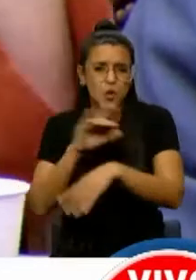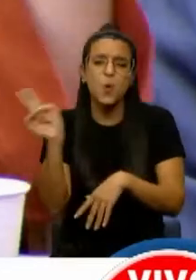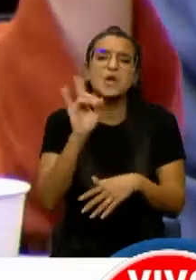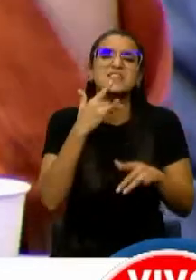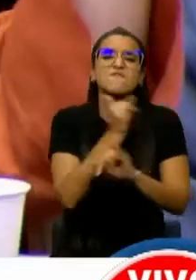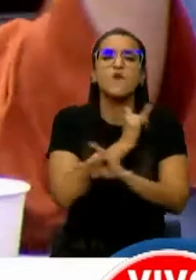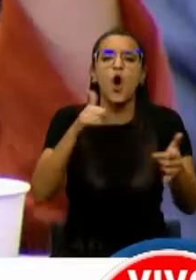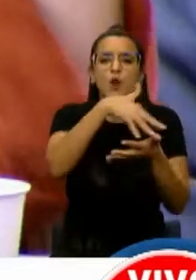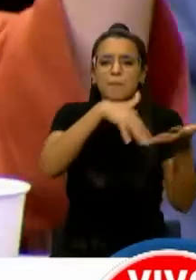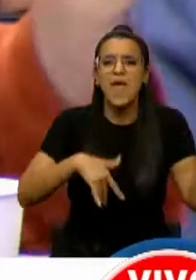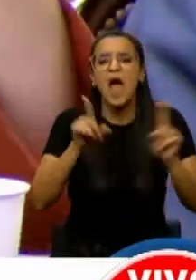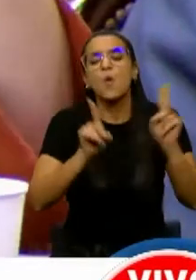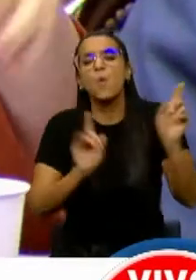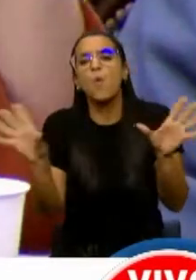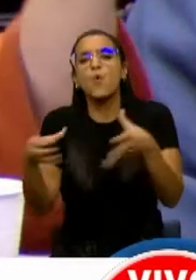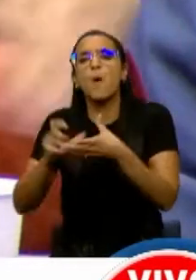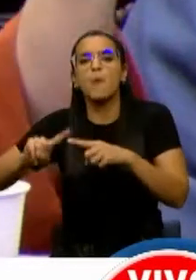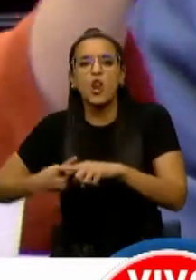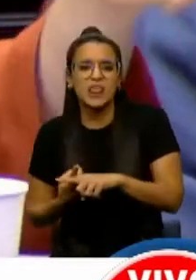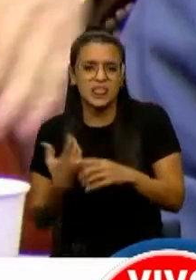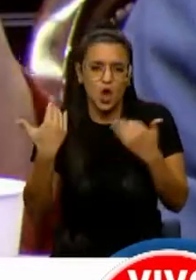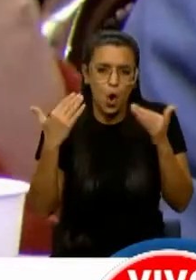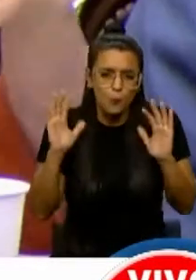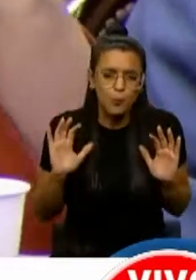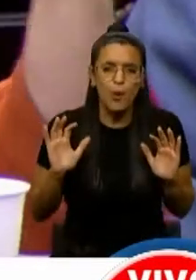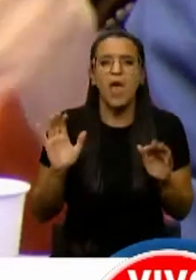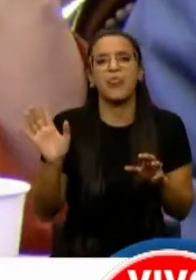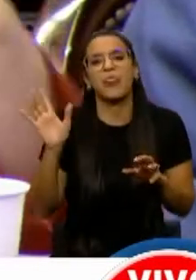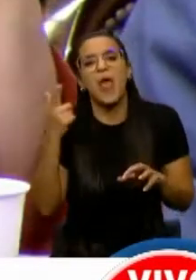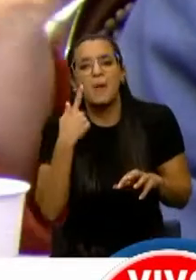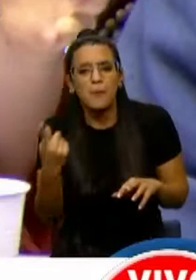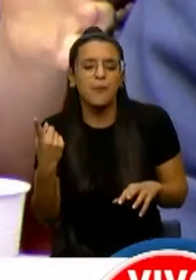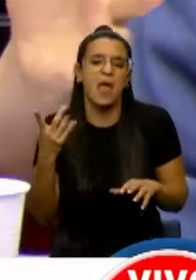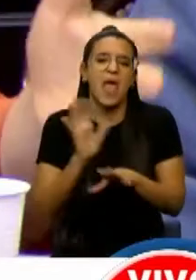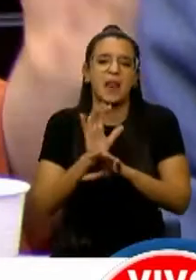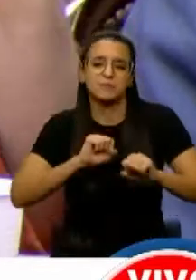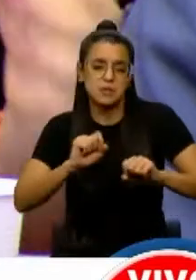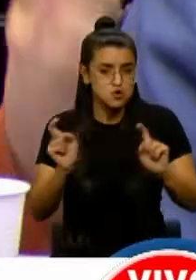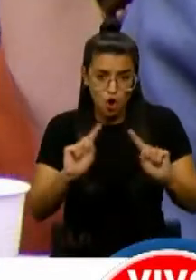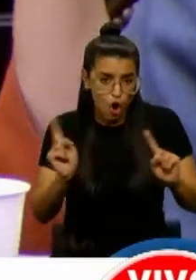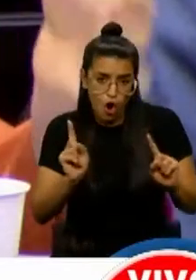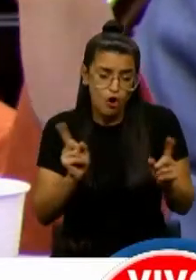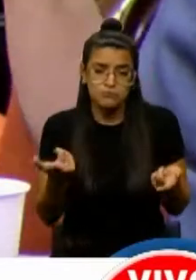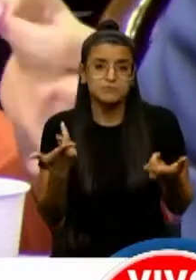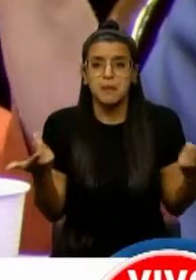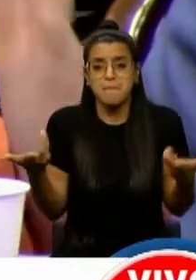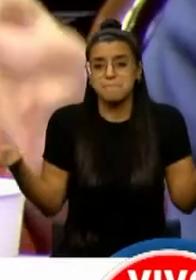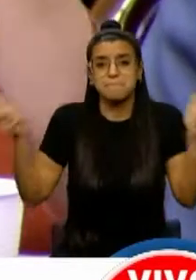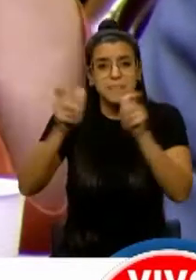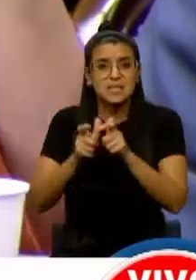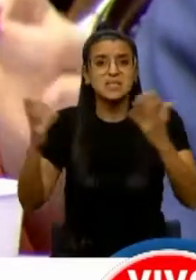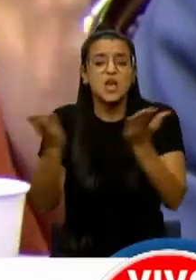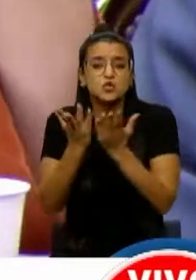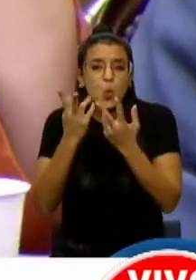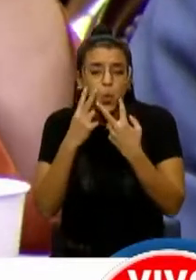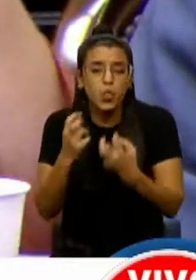un informe que hace algún partido político que pueden considerar tendencioso, sino que es la mesa de estudio de las